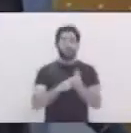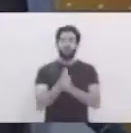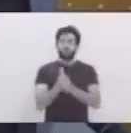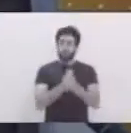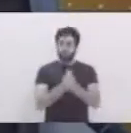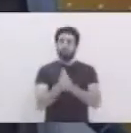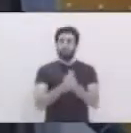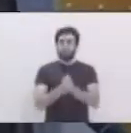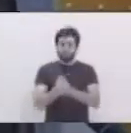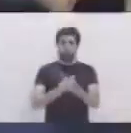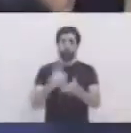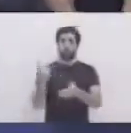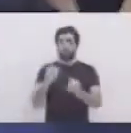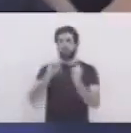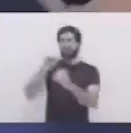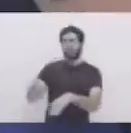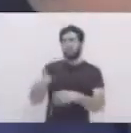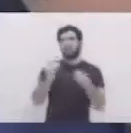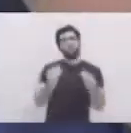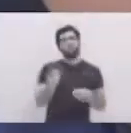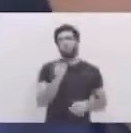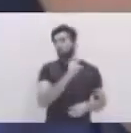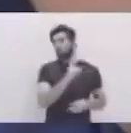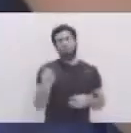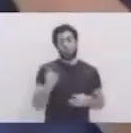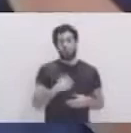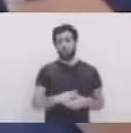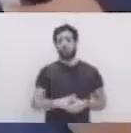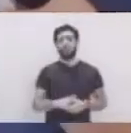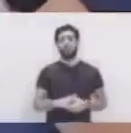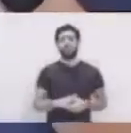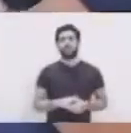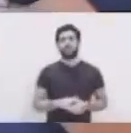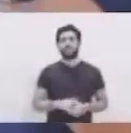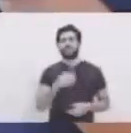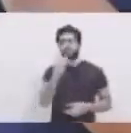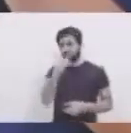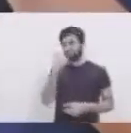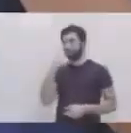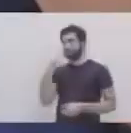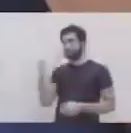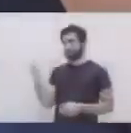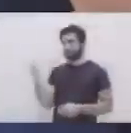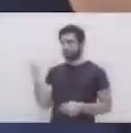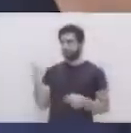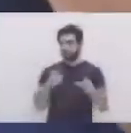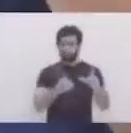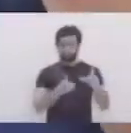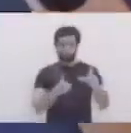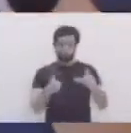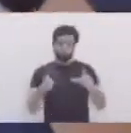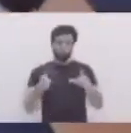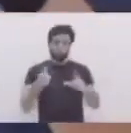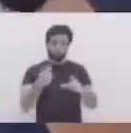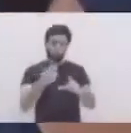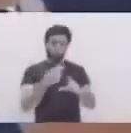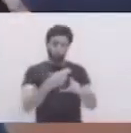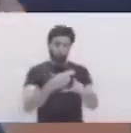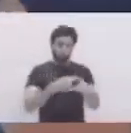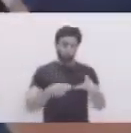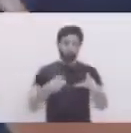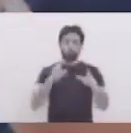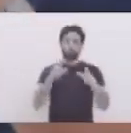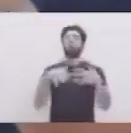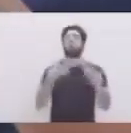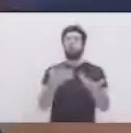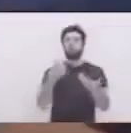no vamos a desperdiciar nada. Y vamos a hacer como dos óvalos un poco grandes, ¿sí? Estas van a ser